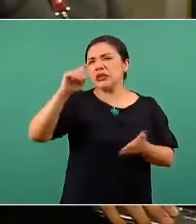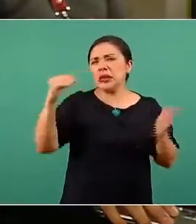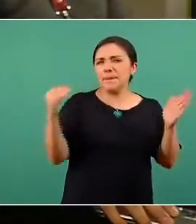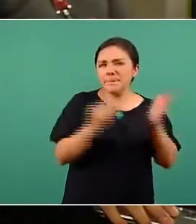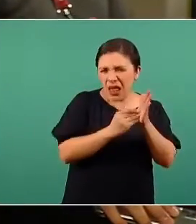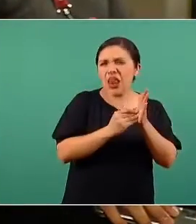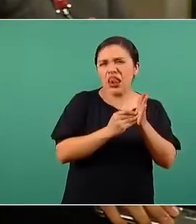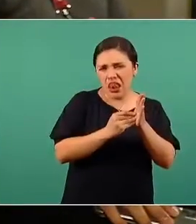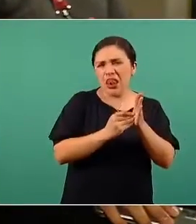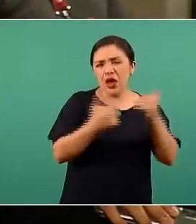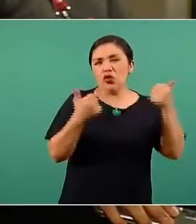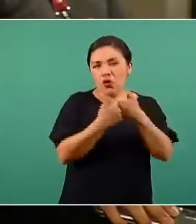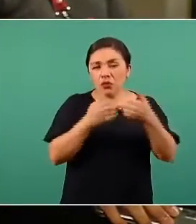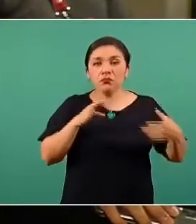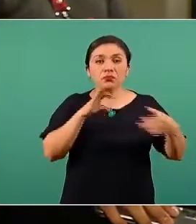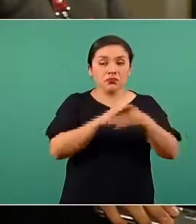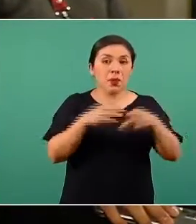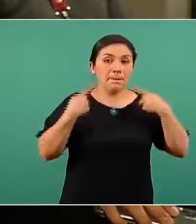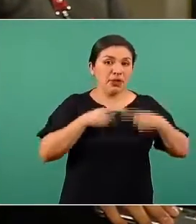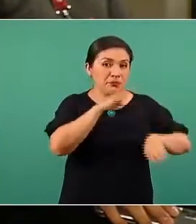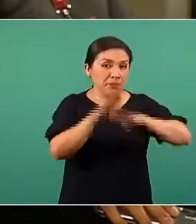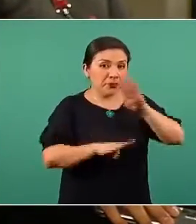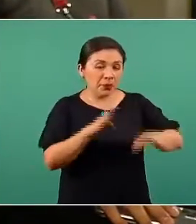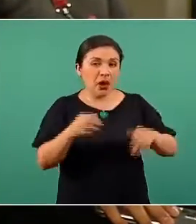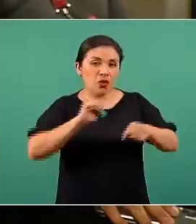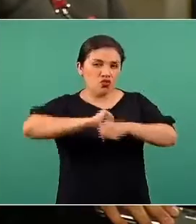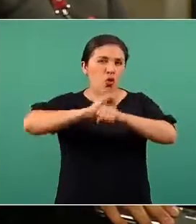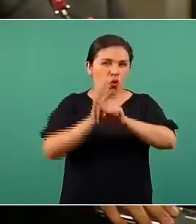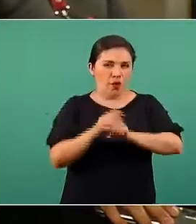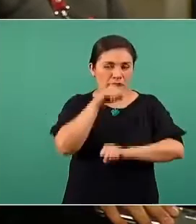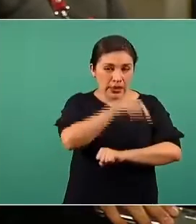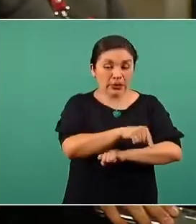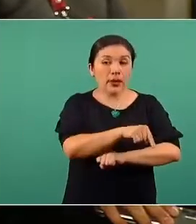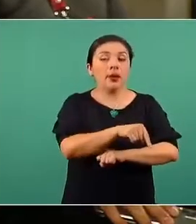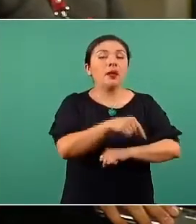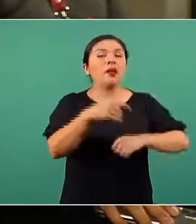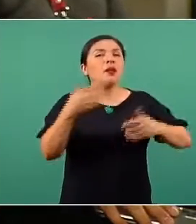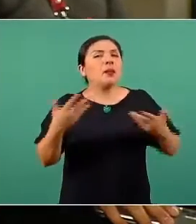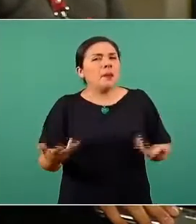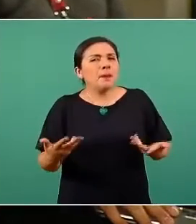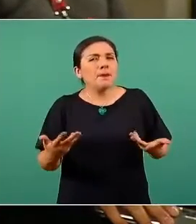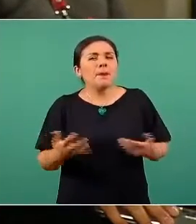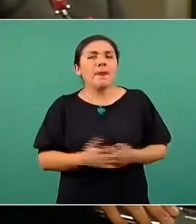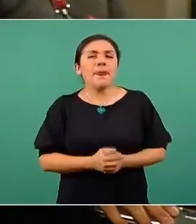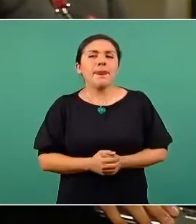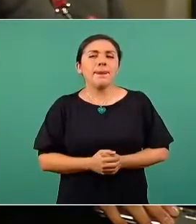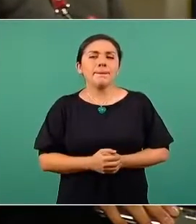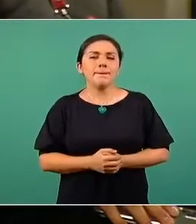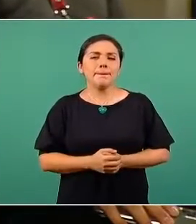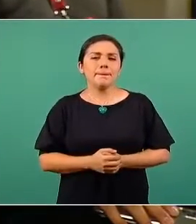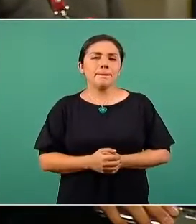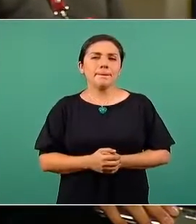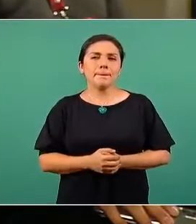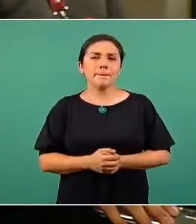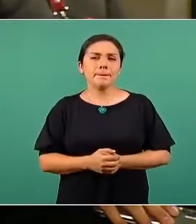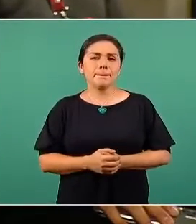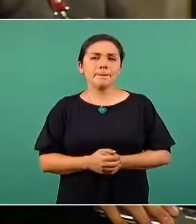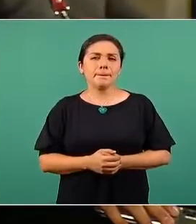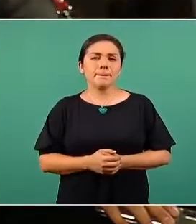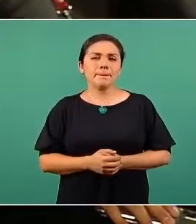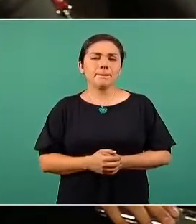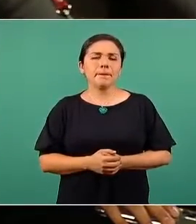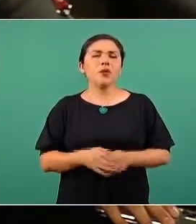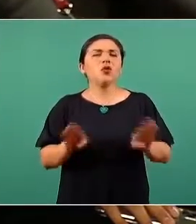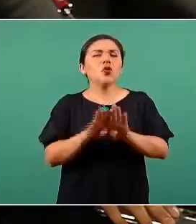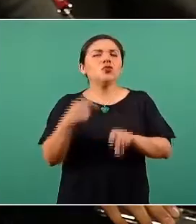posiblemente asociados por decesos posiblemente asociados por COVID. Entonces, es una cosa más bien como para tener yo